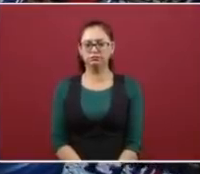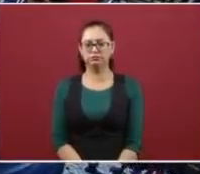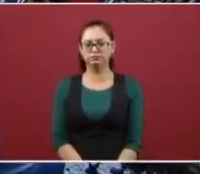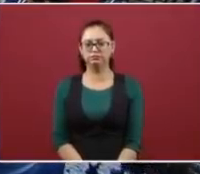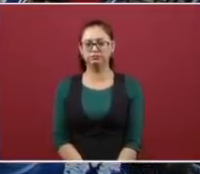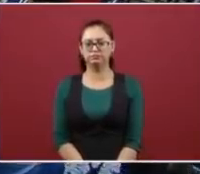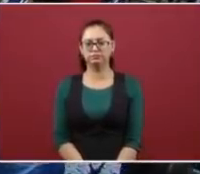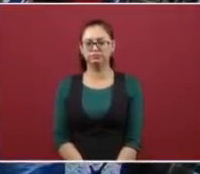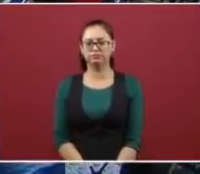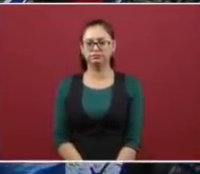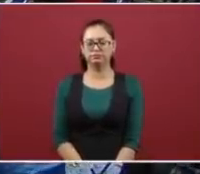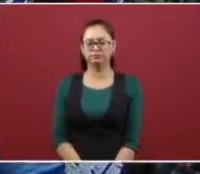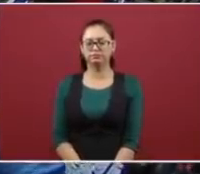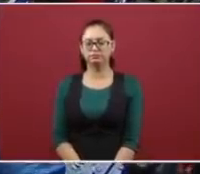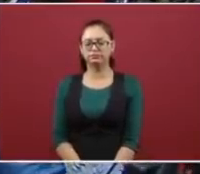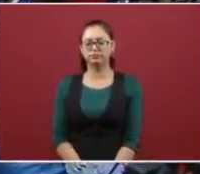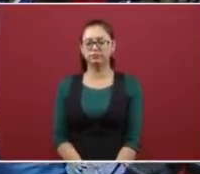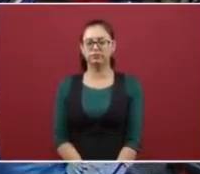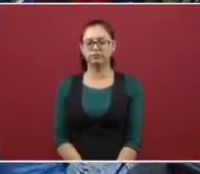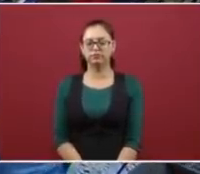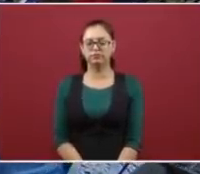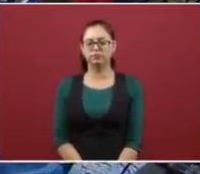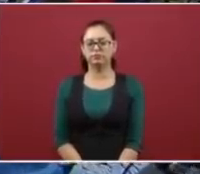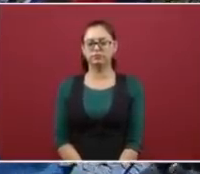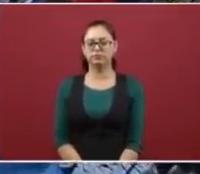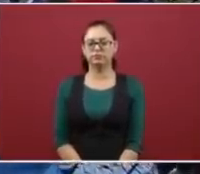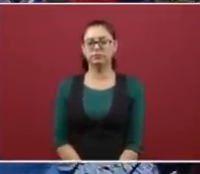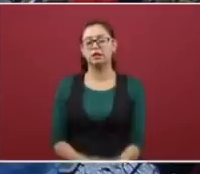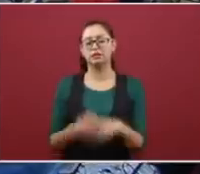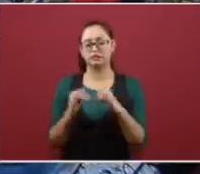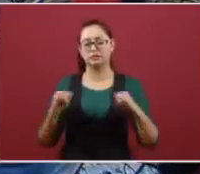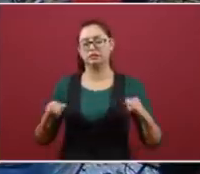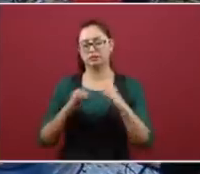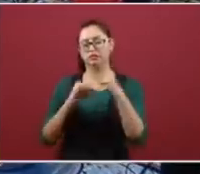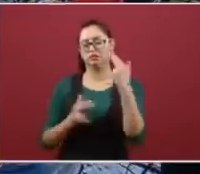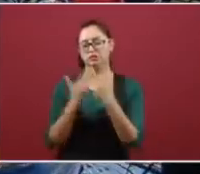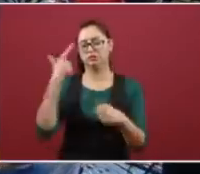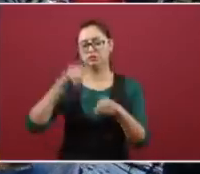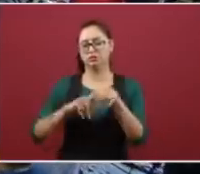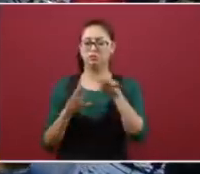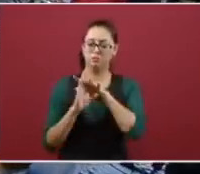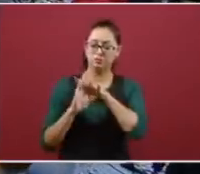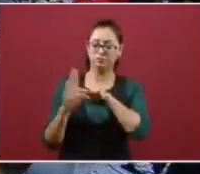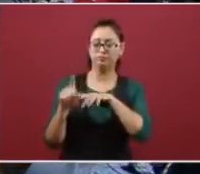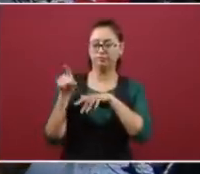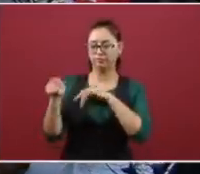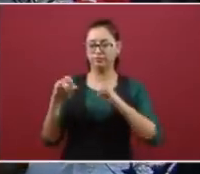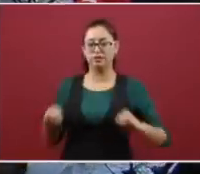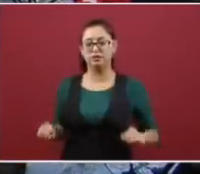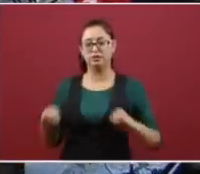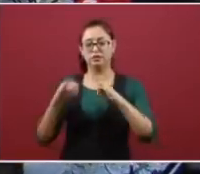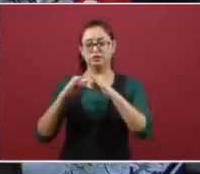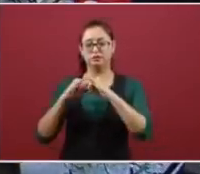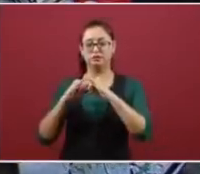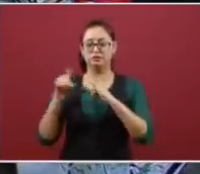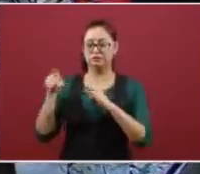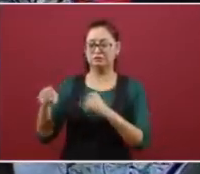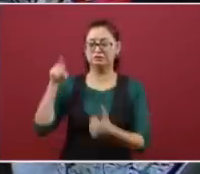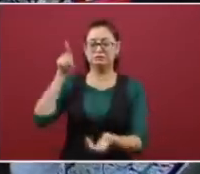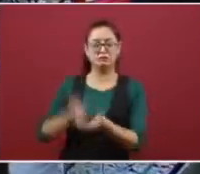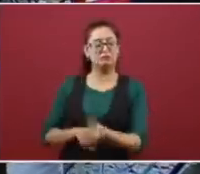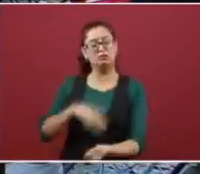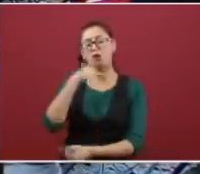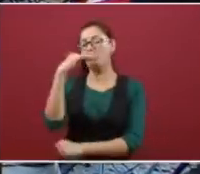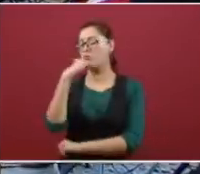sin duda el instituto nacional de inmigración era una de las instituciones que estaba más penetra de